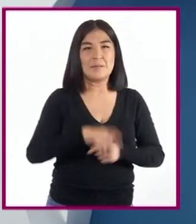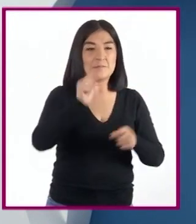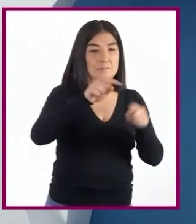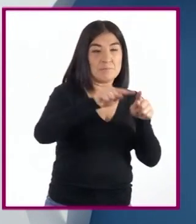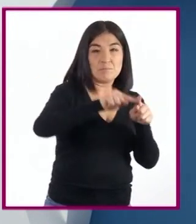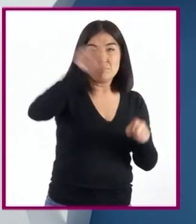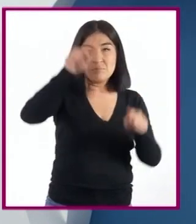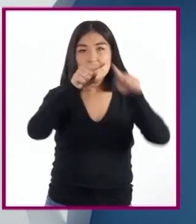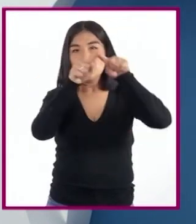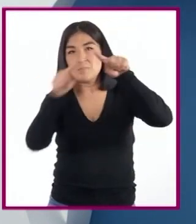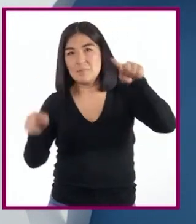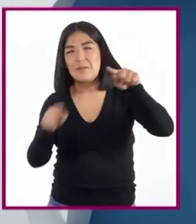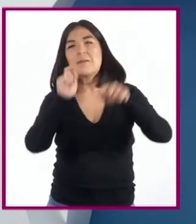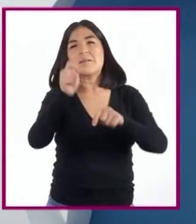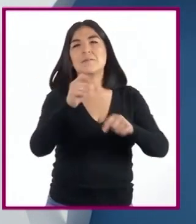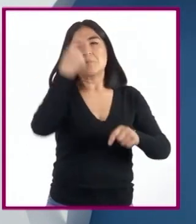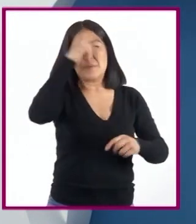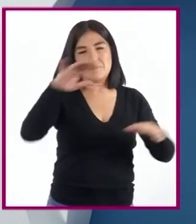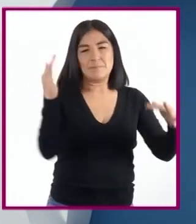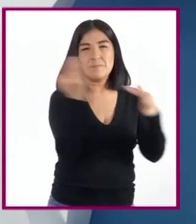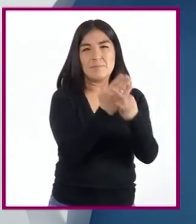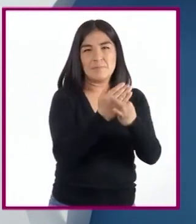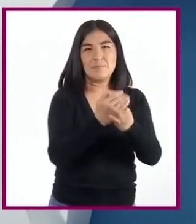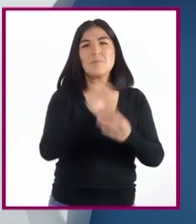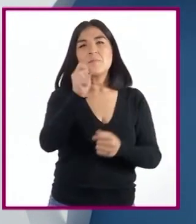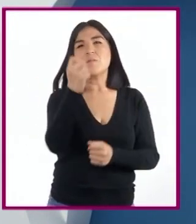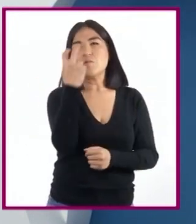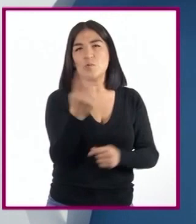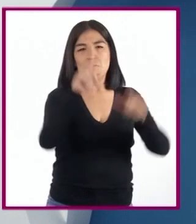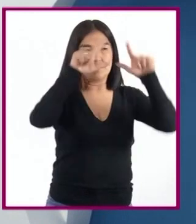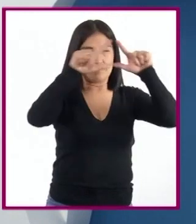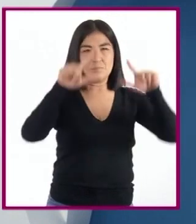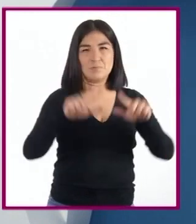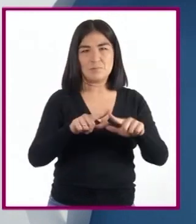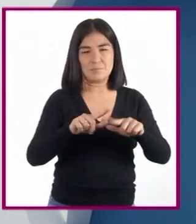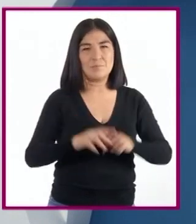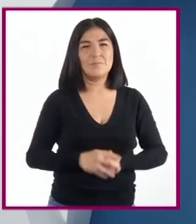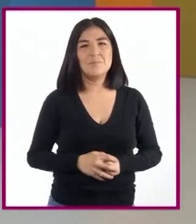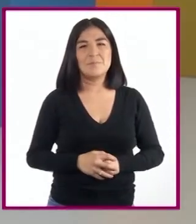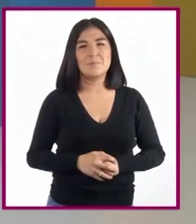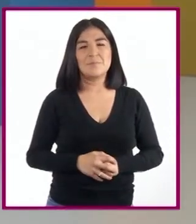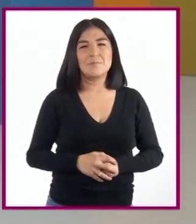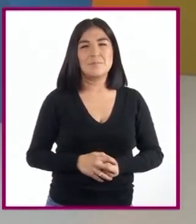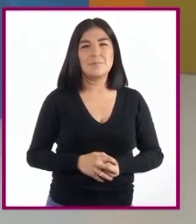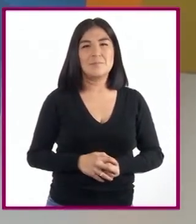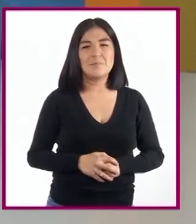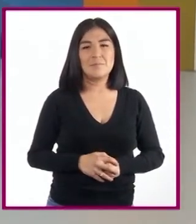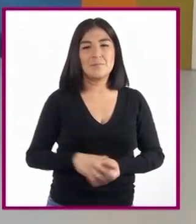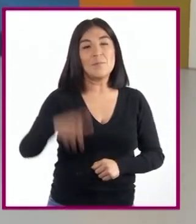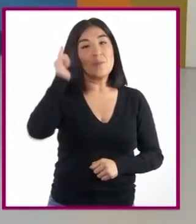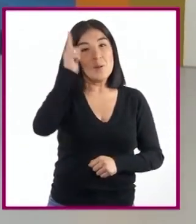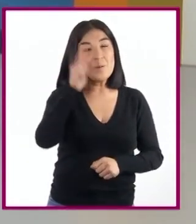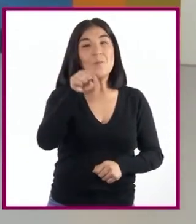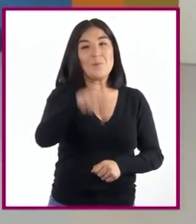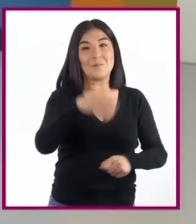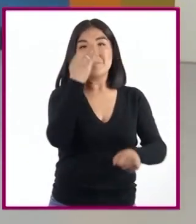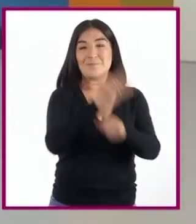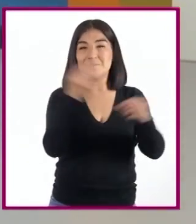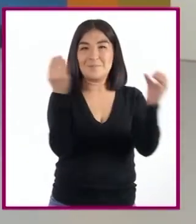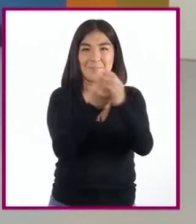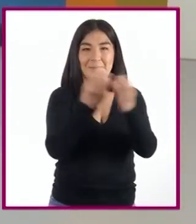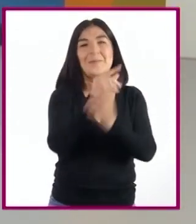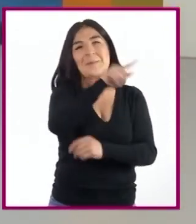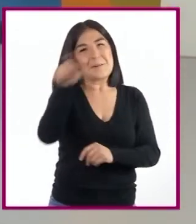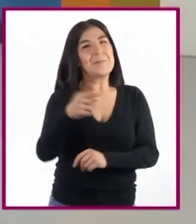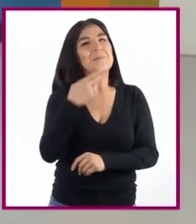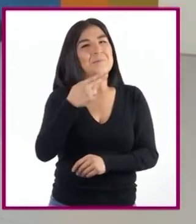diagonales dividen al paralelogramo en dos triángulos congruentes. Esperamos que la sesión haya sido de